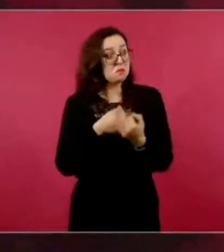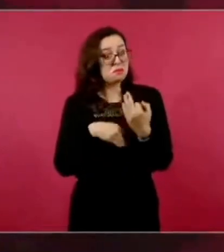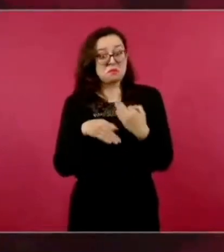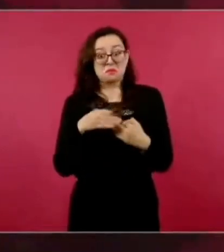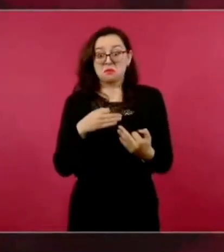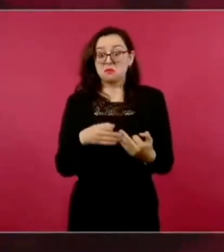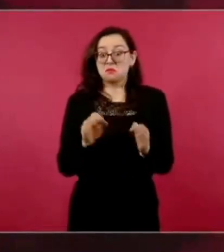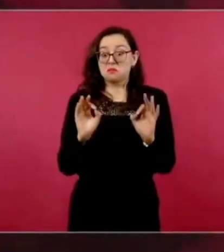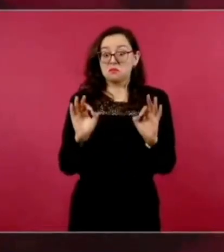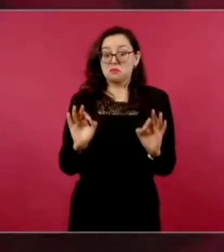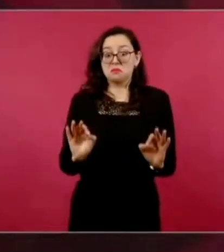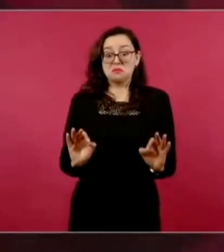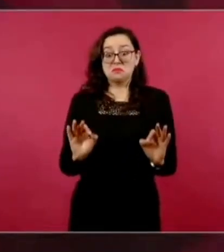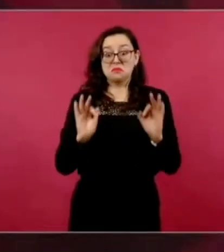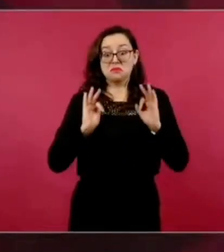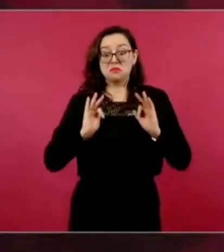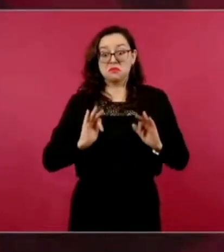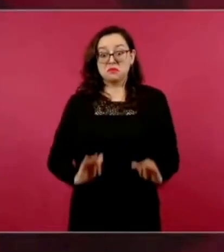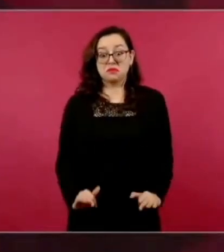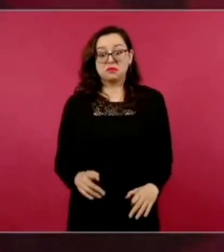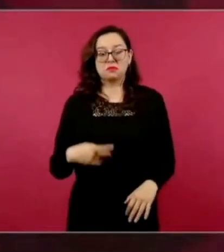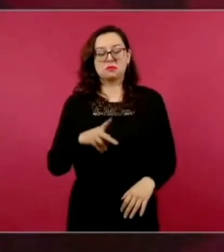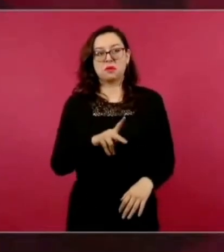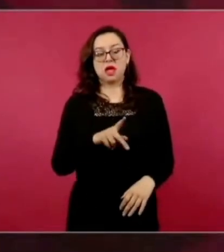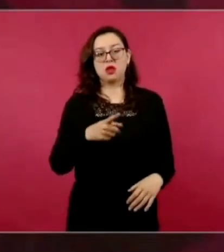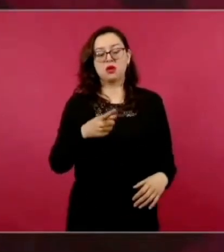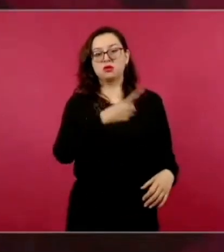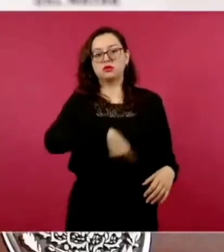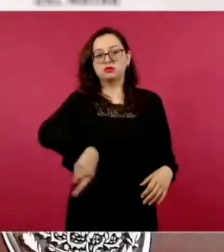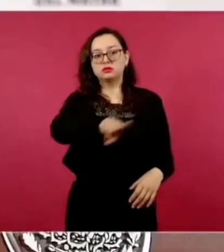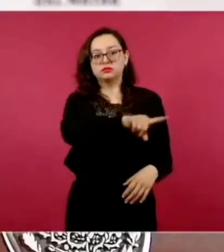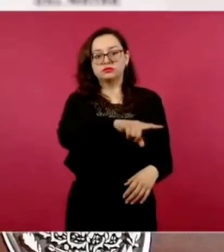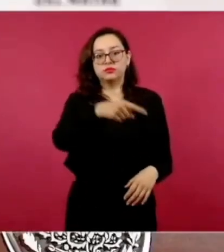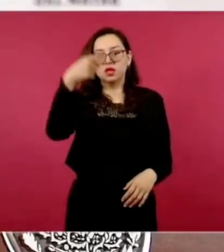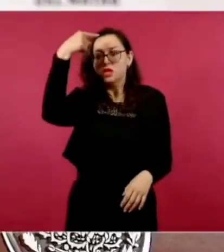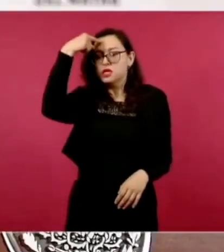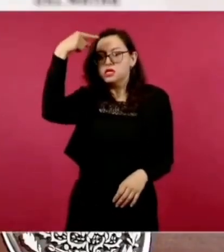es por cuestiones ideológicas